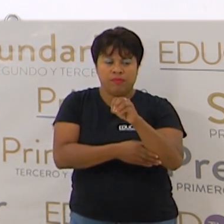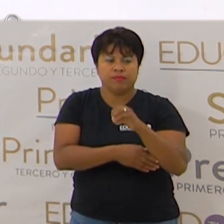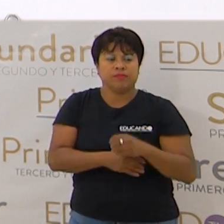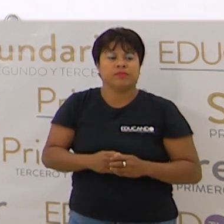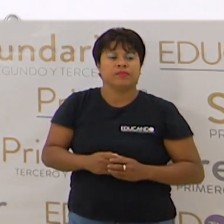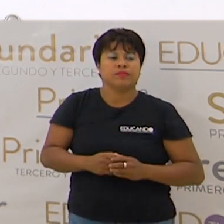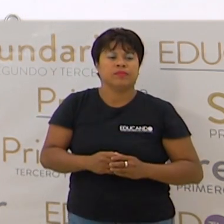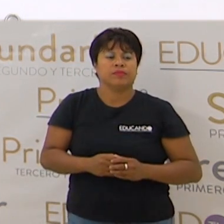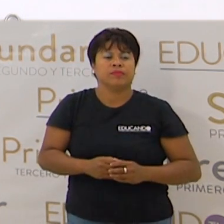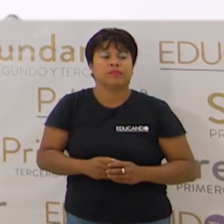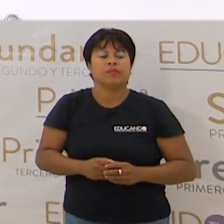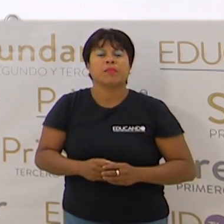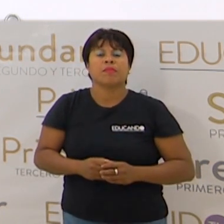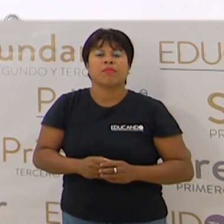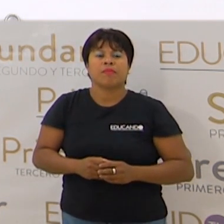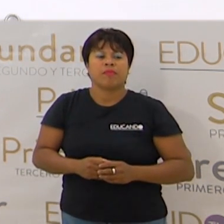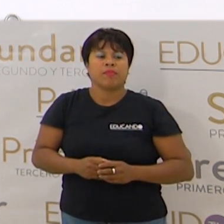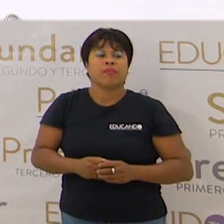Rectángulo.